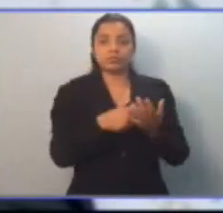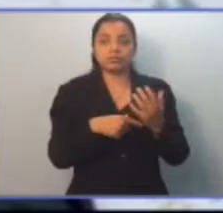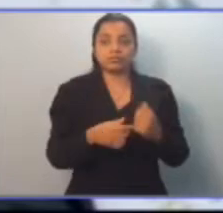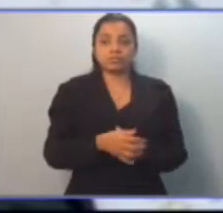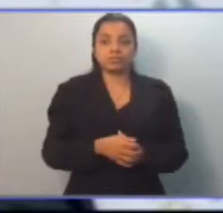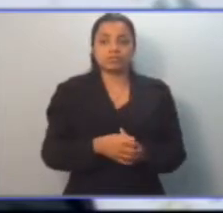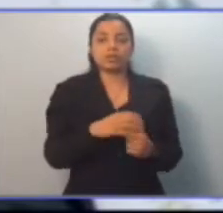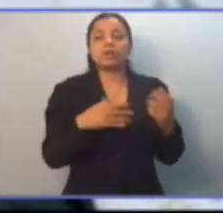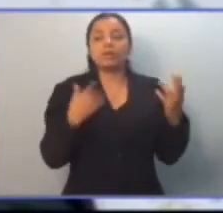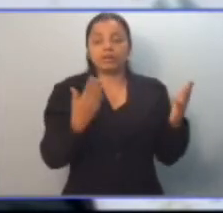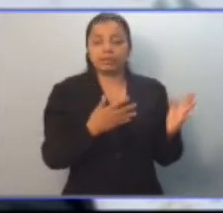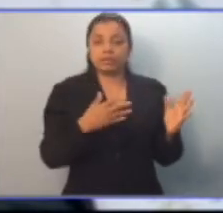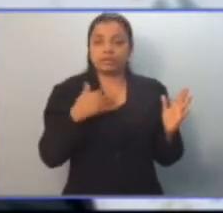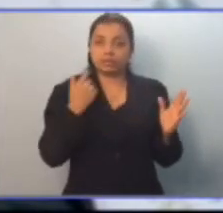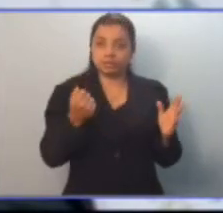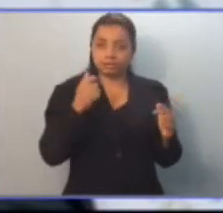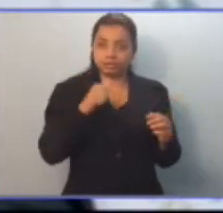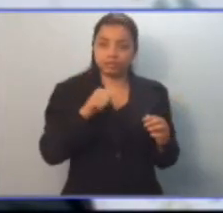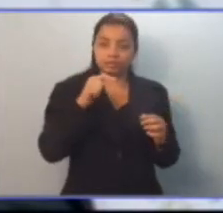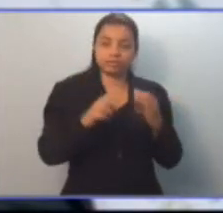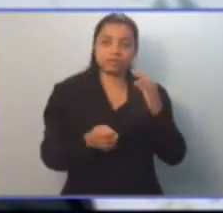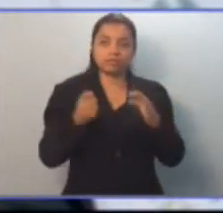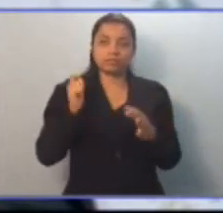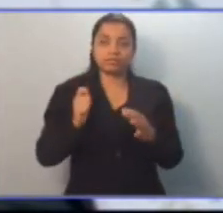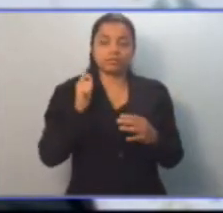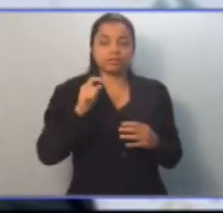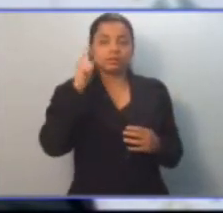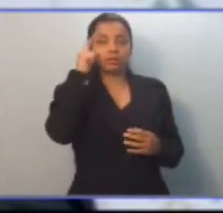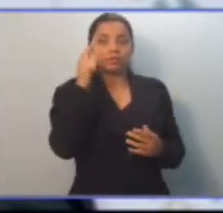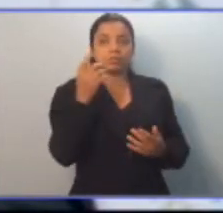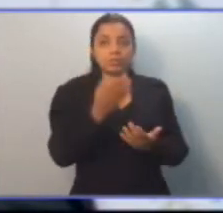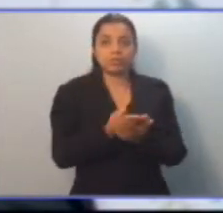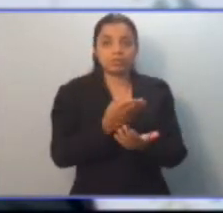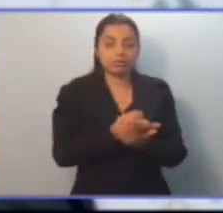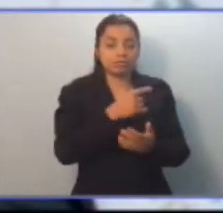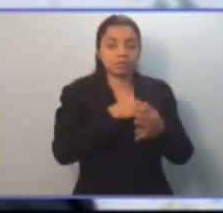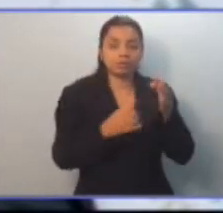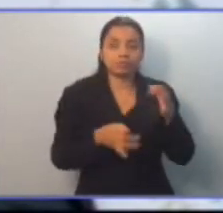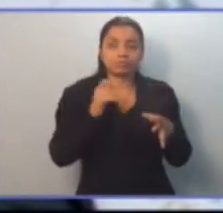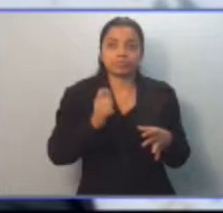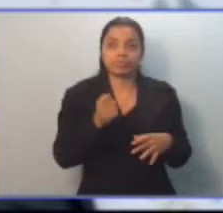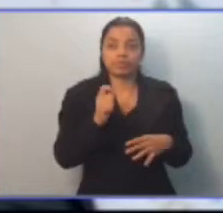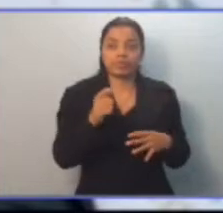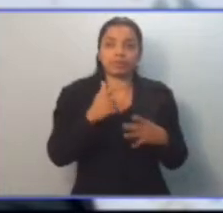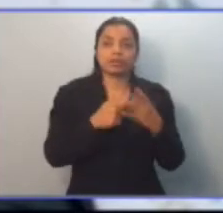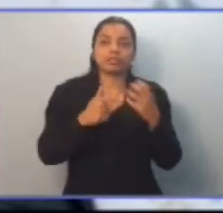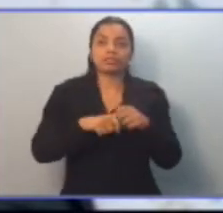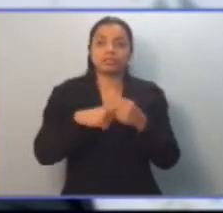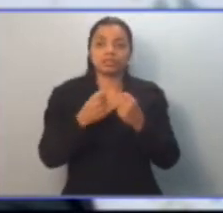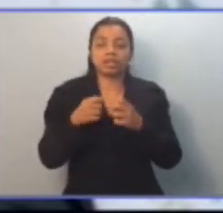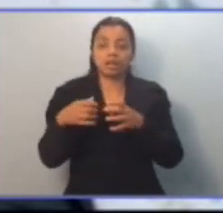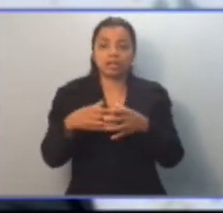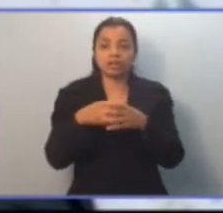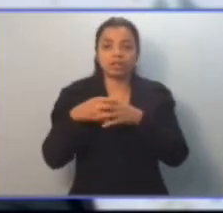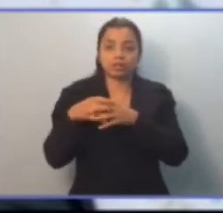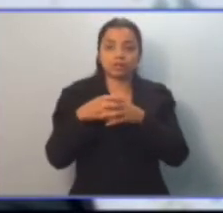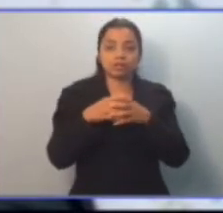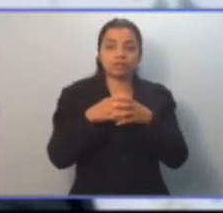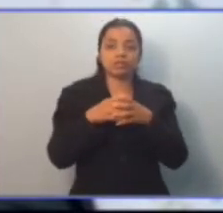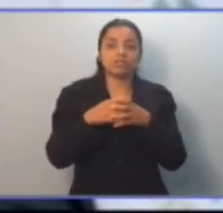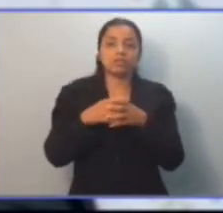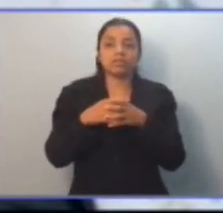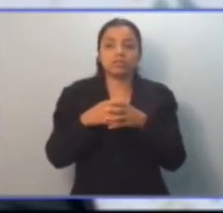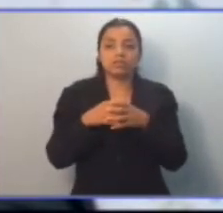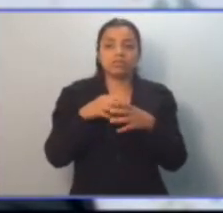7 años. Estando en ese tribunal fui propuesto para juez especializado contra el crimen organizado, compitiendo en una